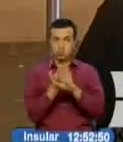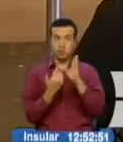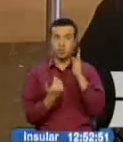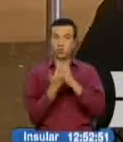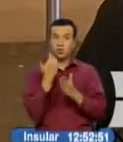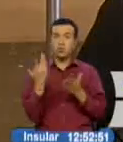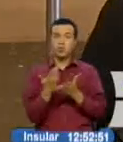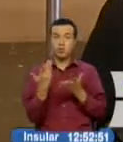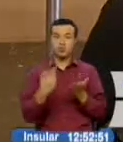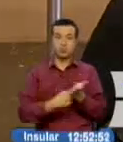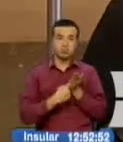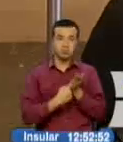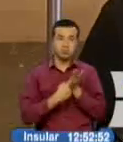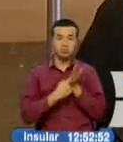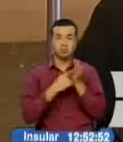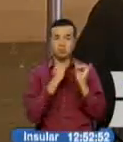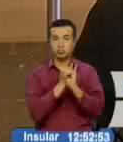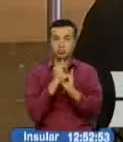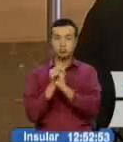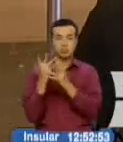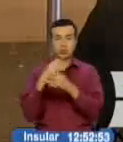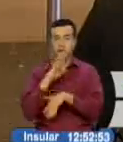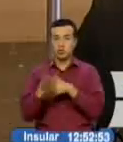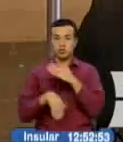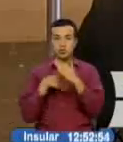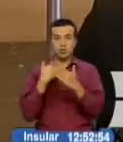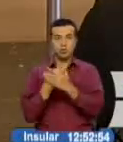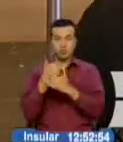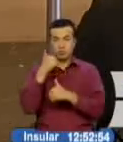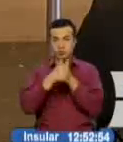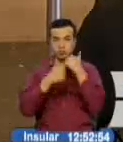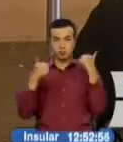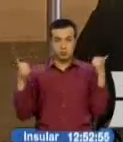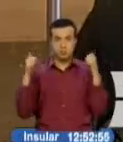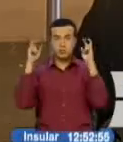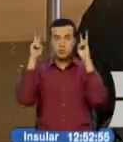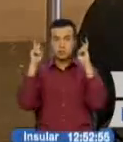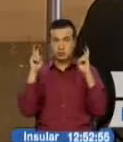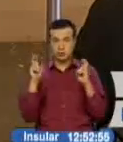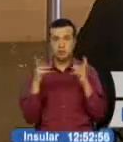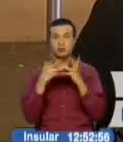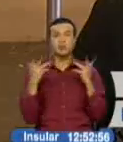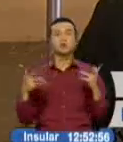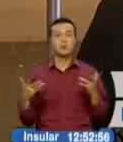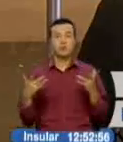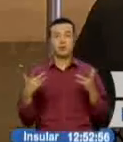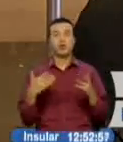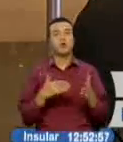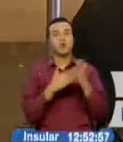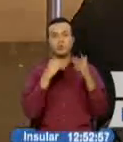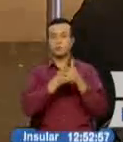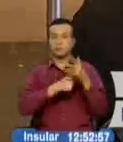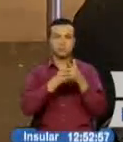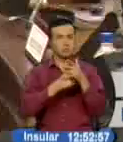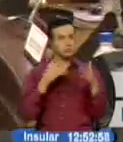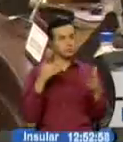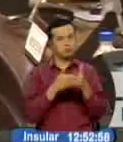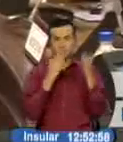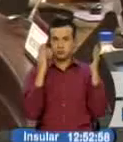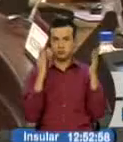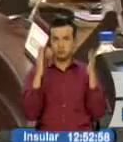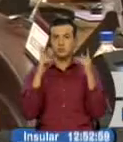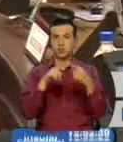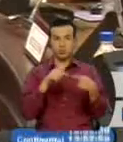mesa interinstitucional donde estén todas las funciones del Estado referentes y relacionadas contra esa lucha contra la corrupción. En